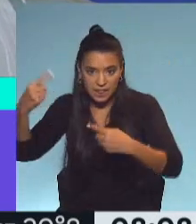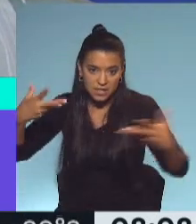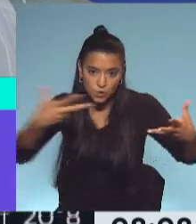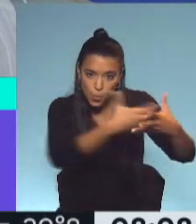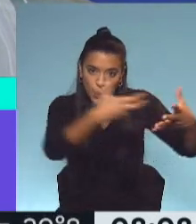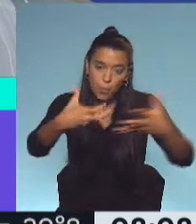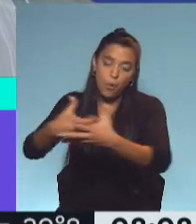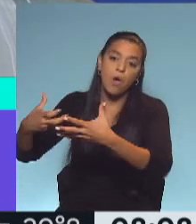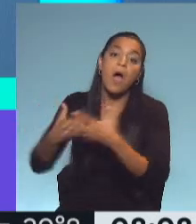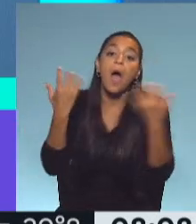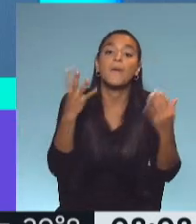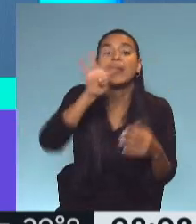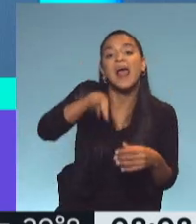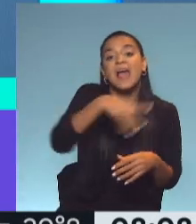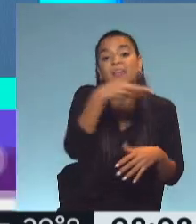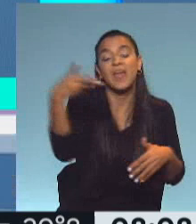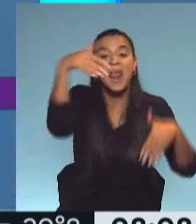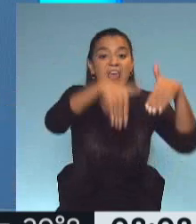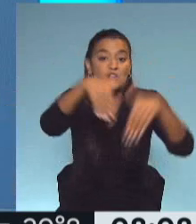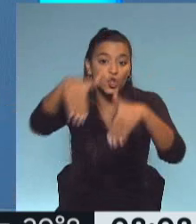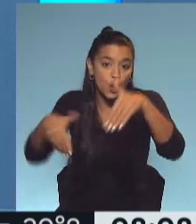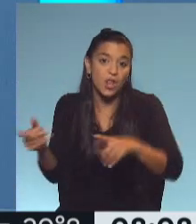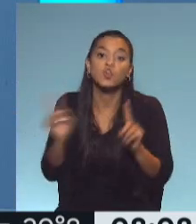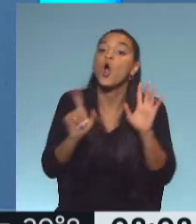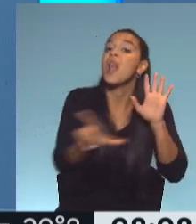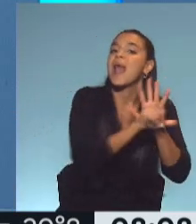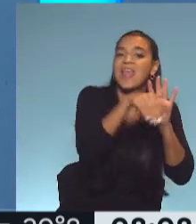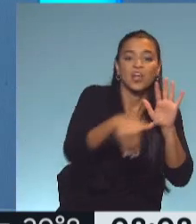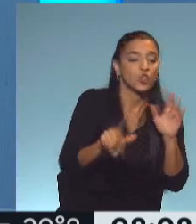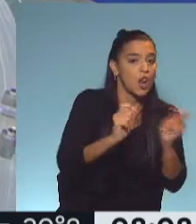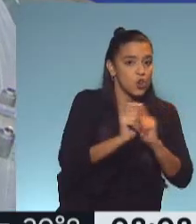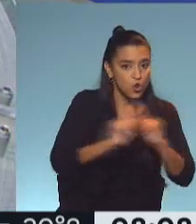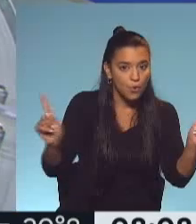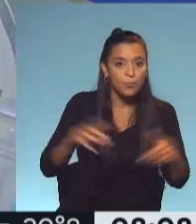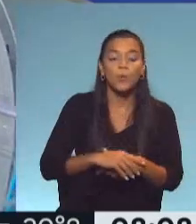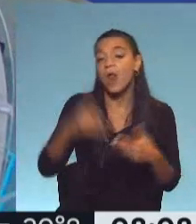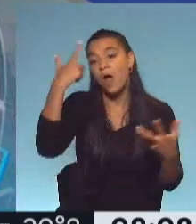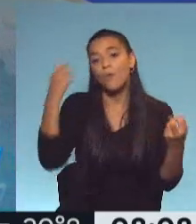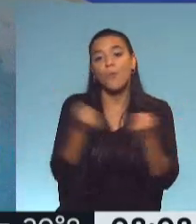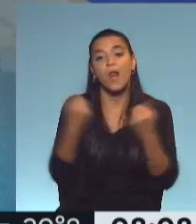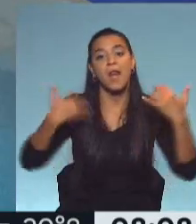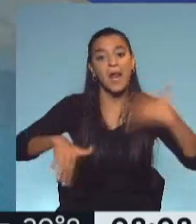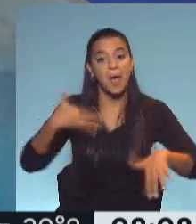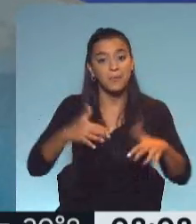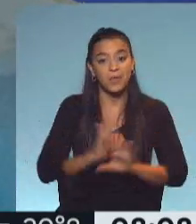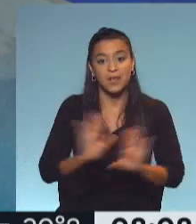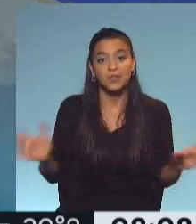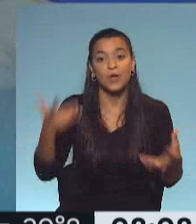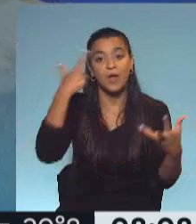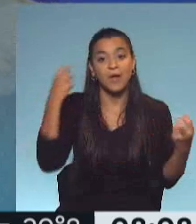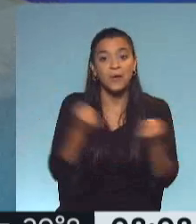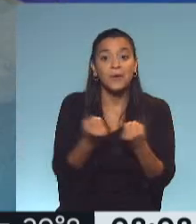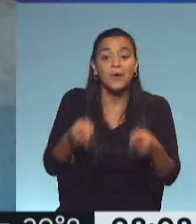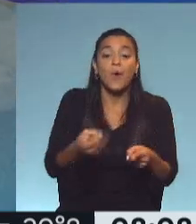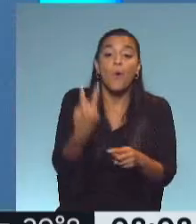modificar el calendario electoral y no la ley electoral. Bueno, que se pongan de acuerdo rápido. Y listo, se ponen de acuerdo, bueno,